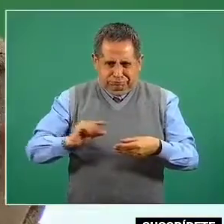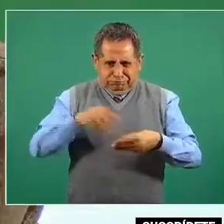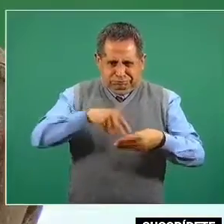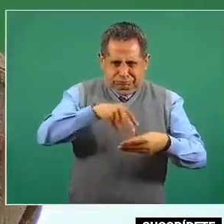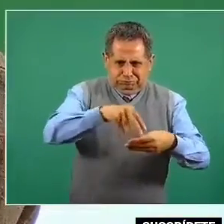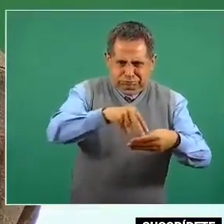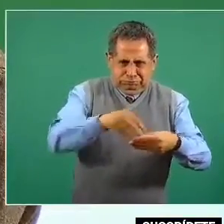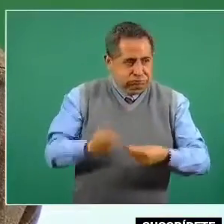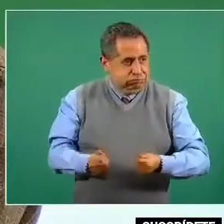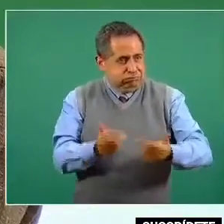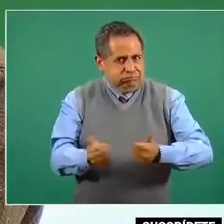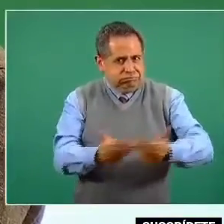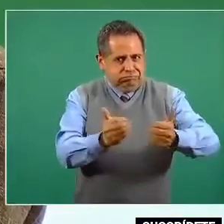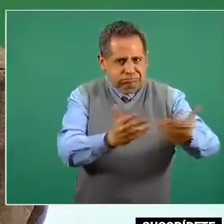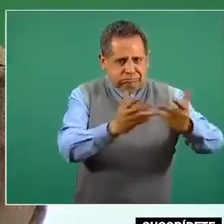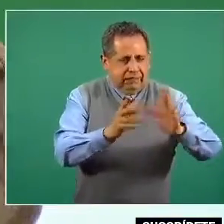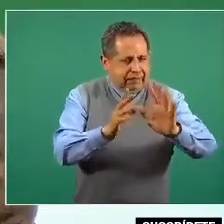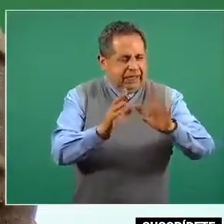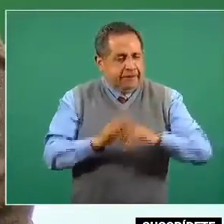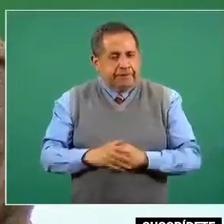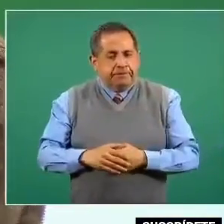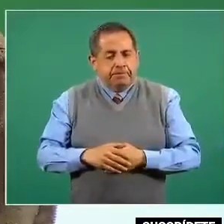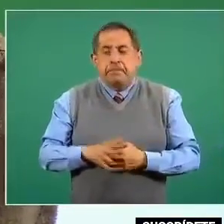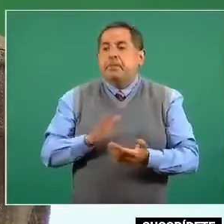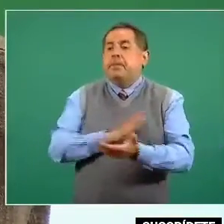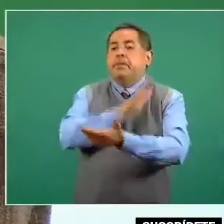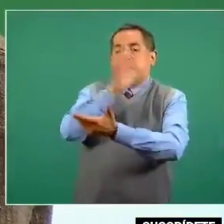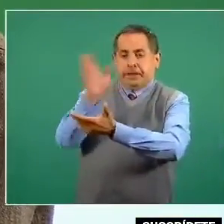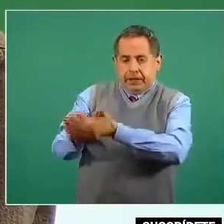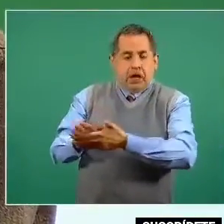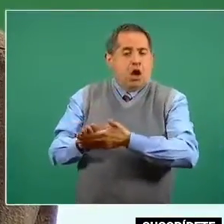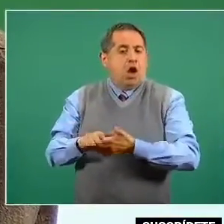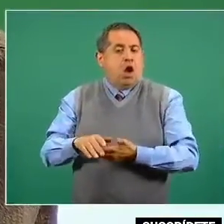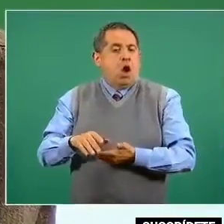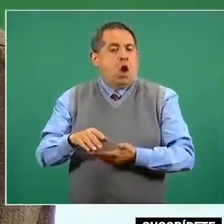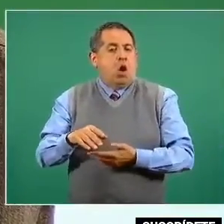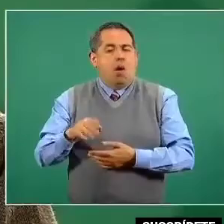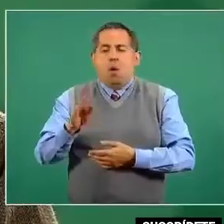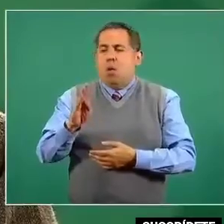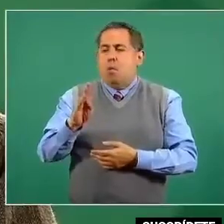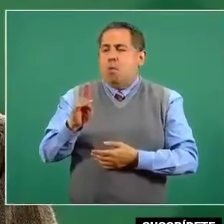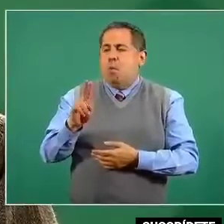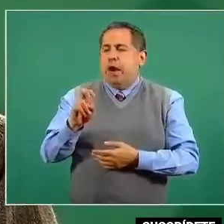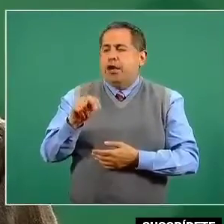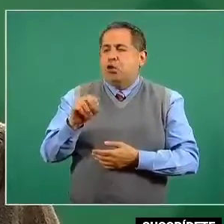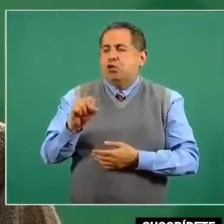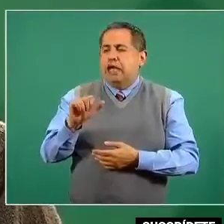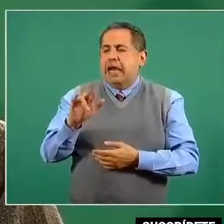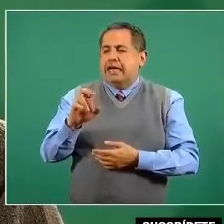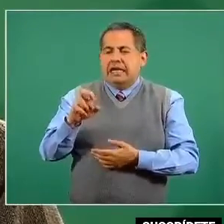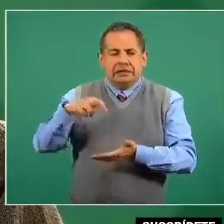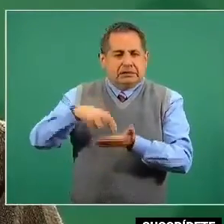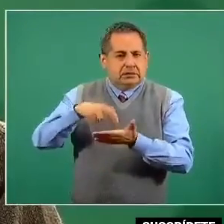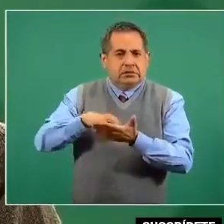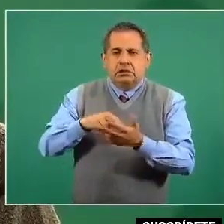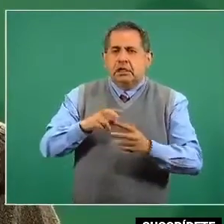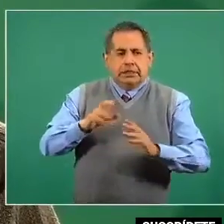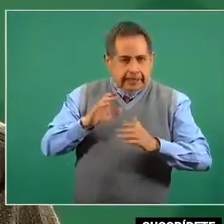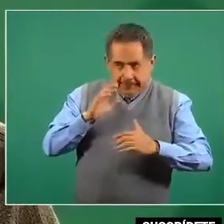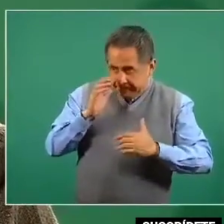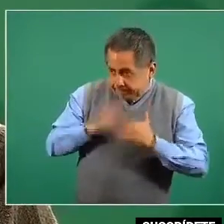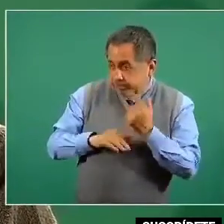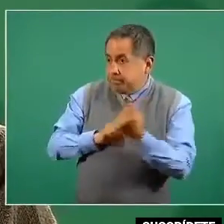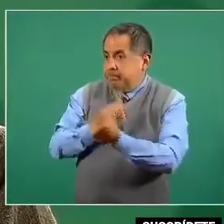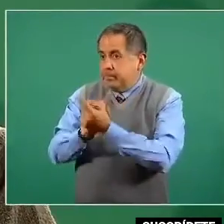desembarcamos en el aeropuerto de Buenos Aires, nos dirigimos inmediatamente a la reunión, platicamos con un par de